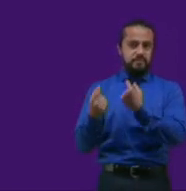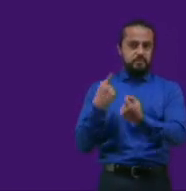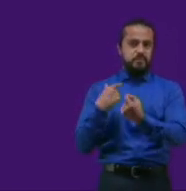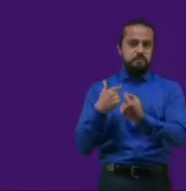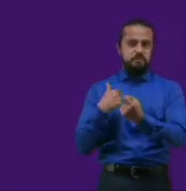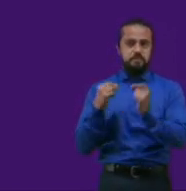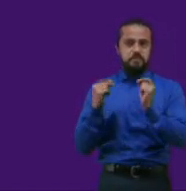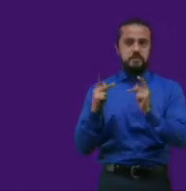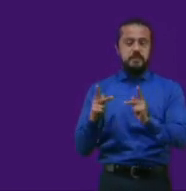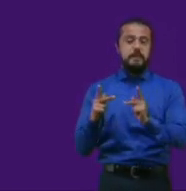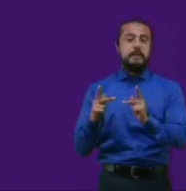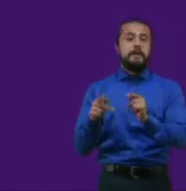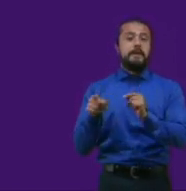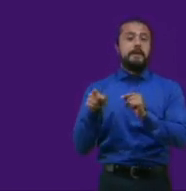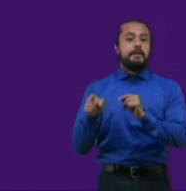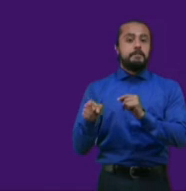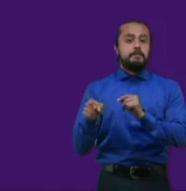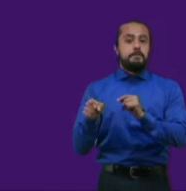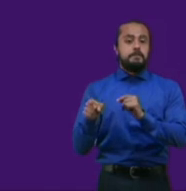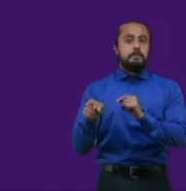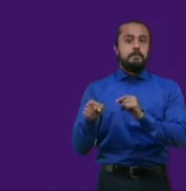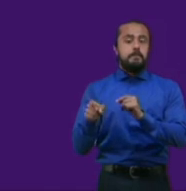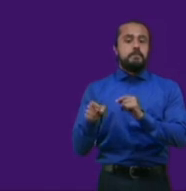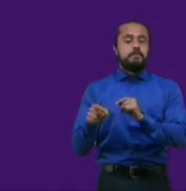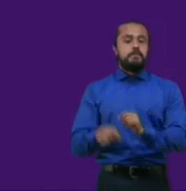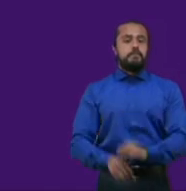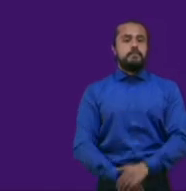una que yo creo que sí